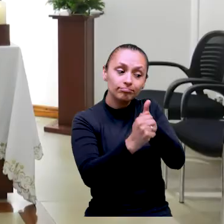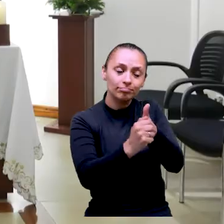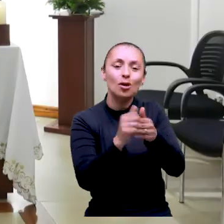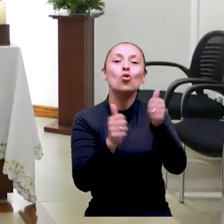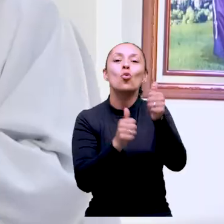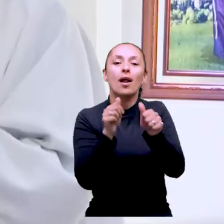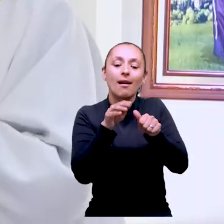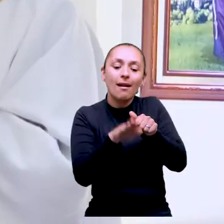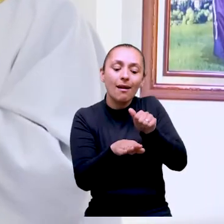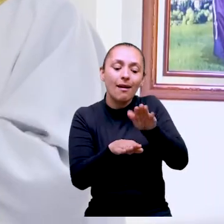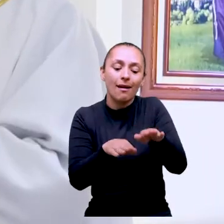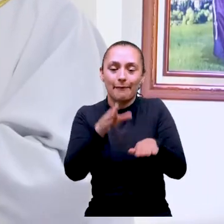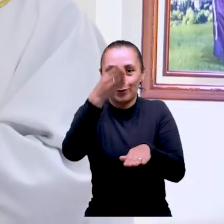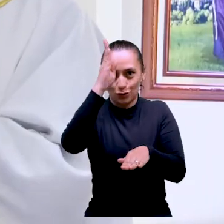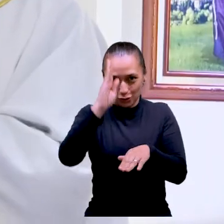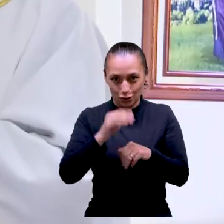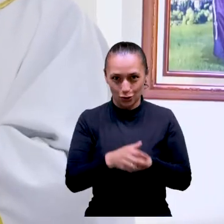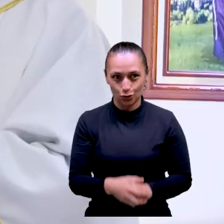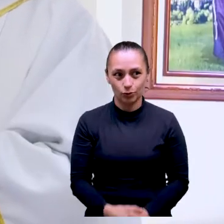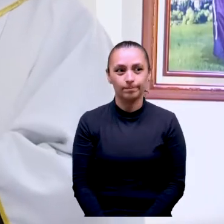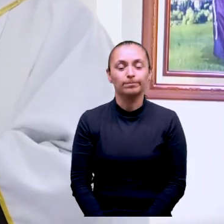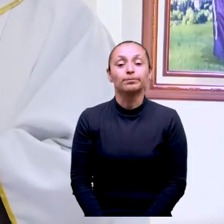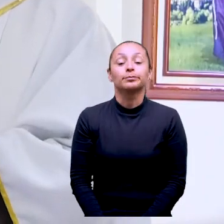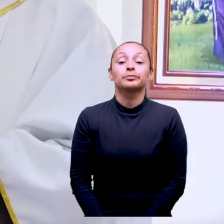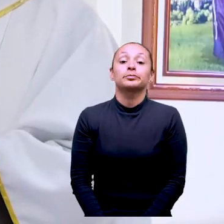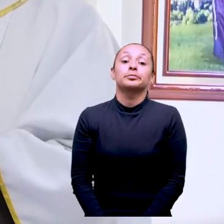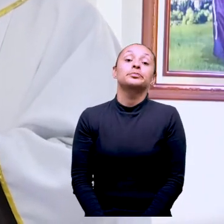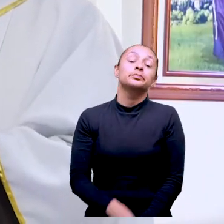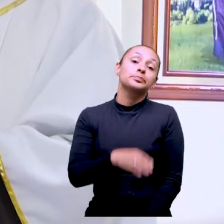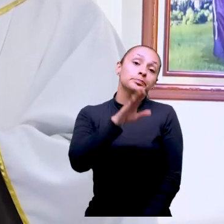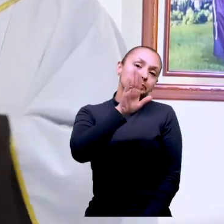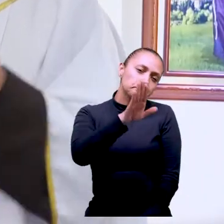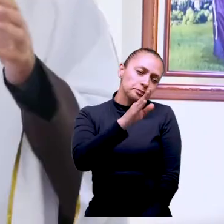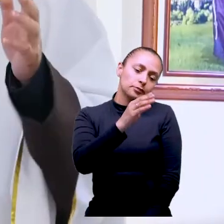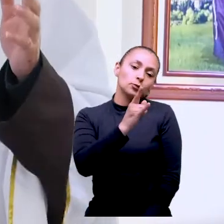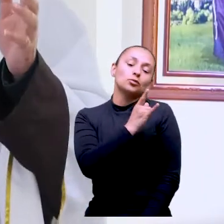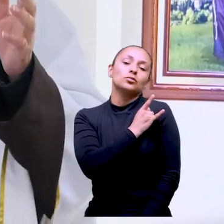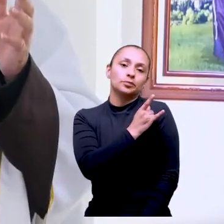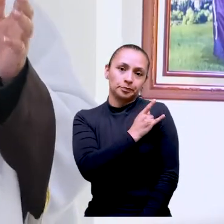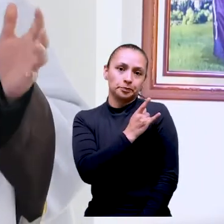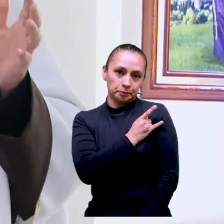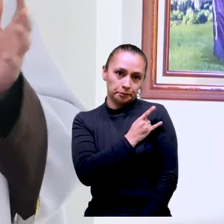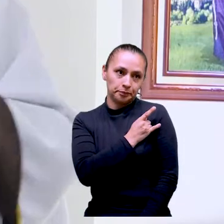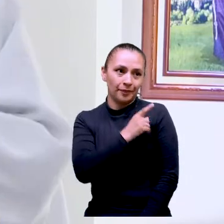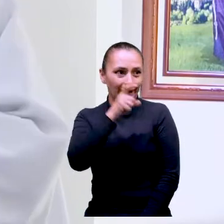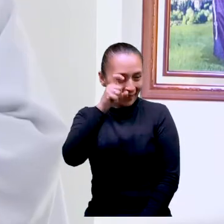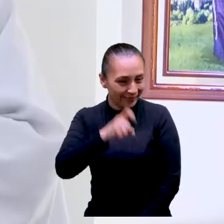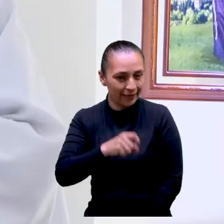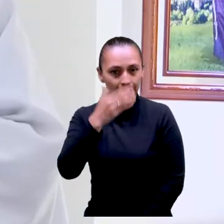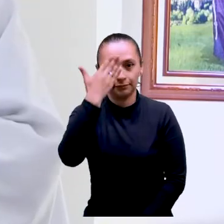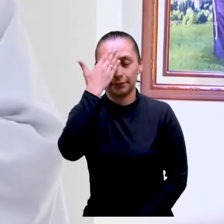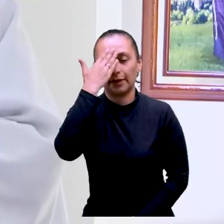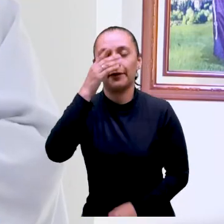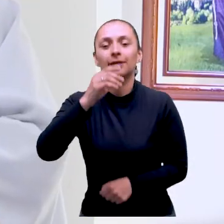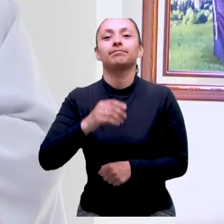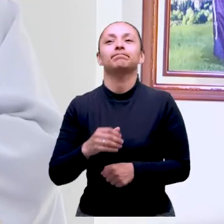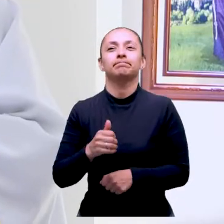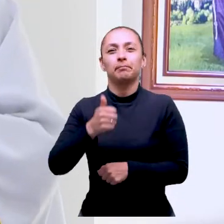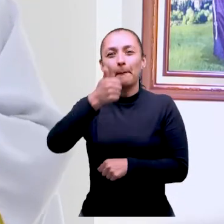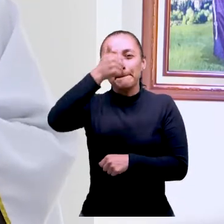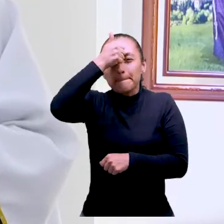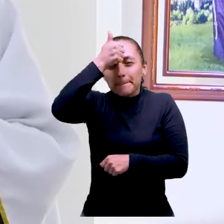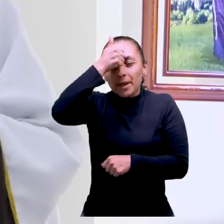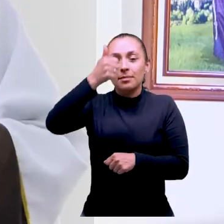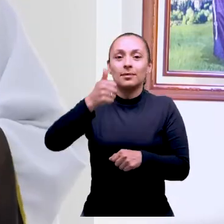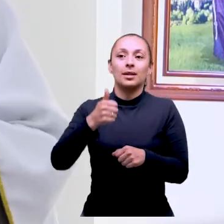si nuestro camino está en los caminos de dios y como universidad sabemos